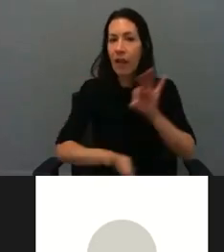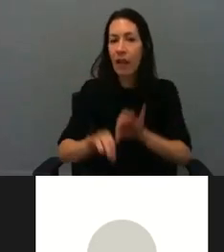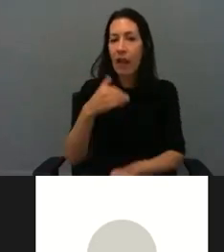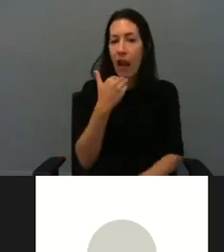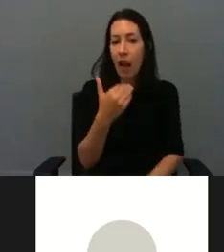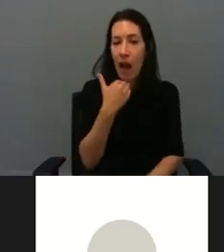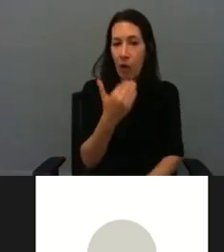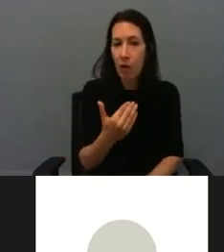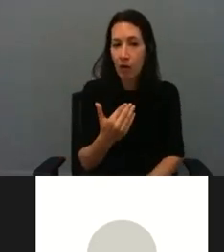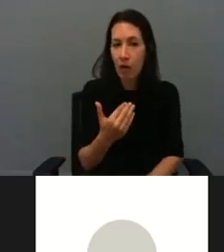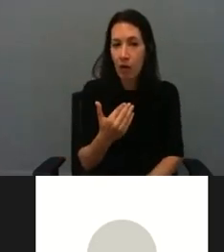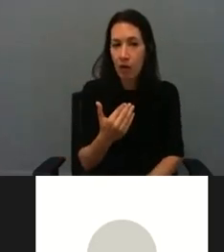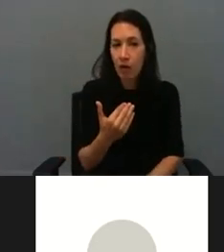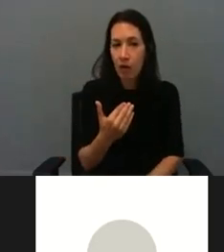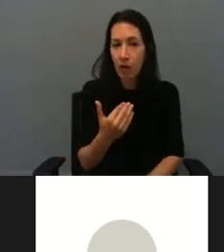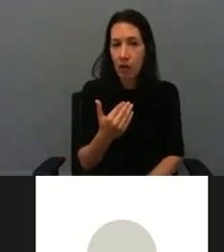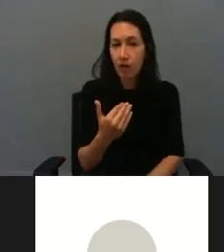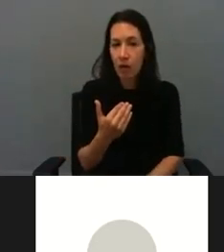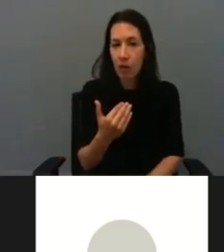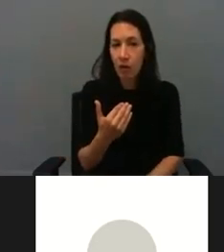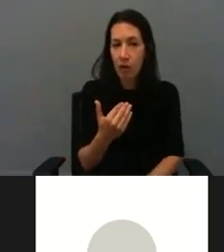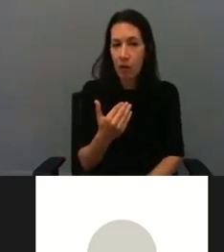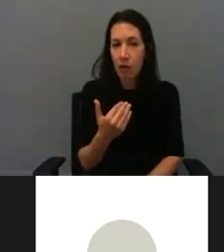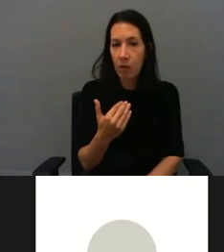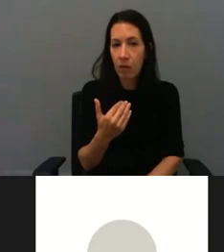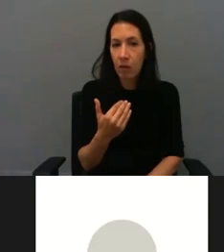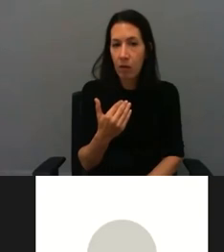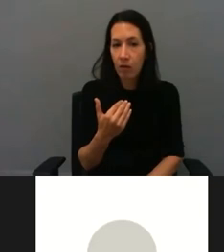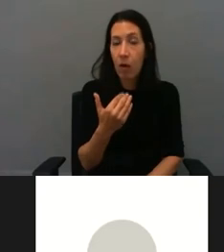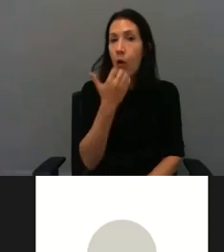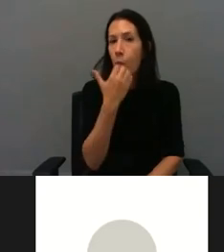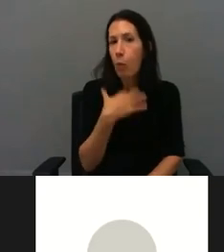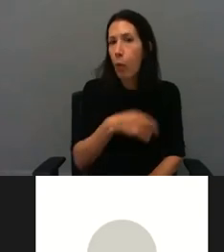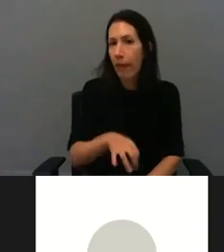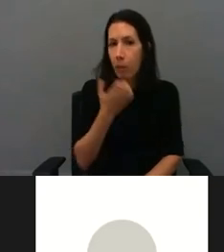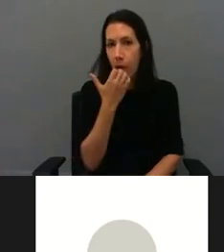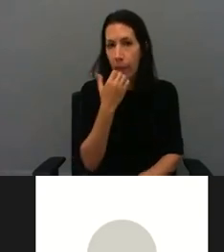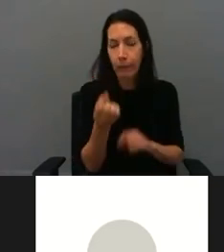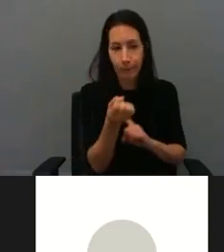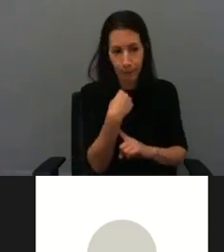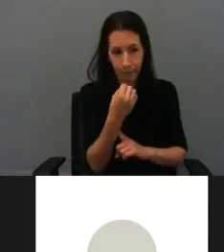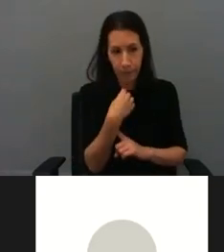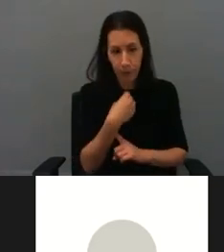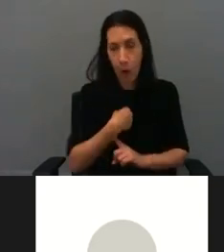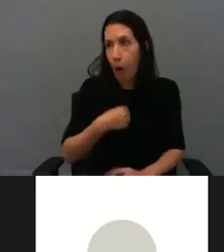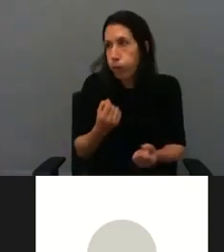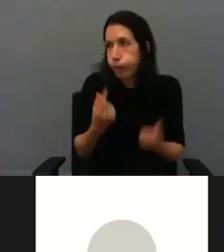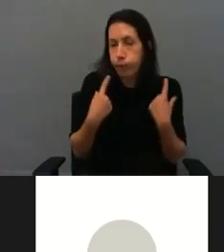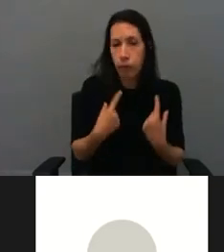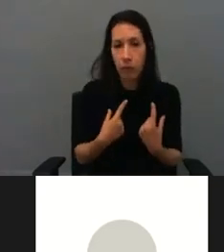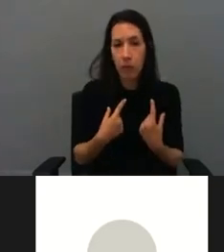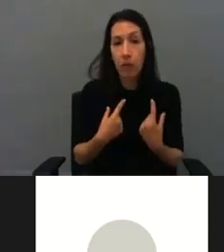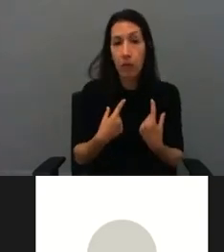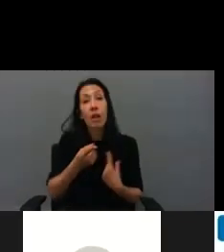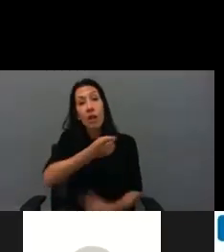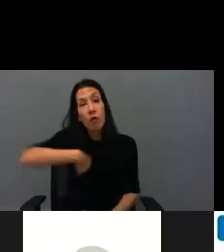es decir, no le da importancia o no, ni nos hace caso, pues nosotros siempre tratamos de